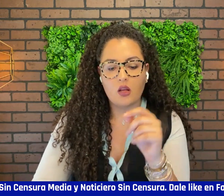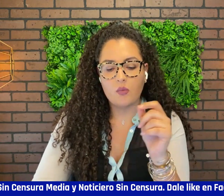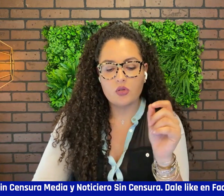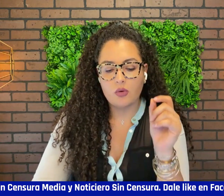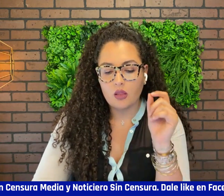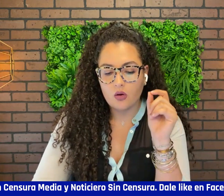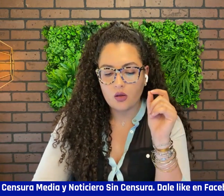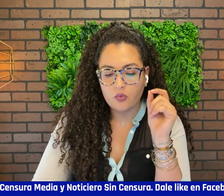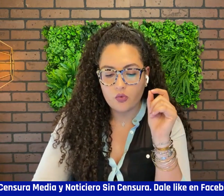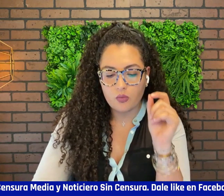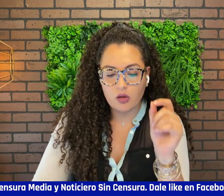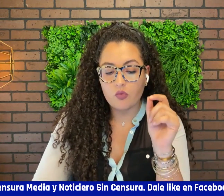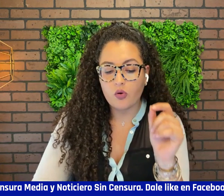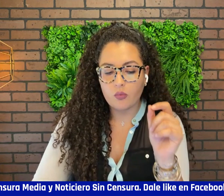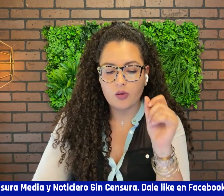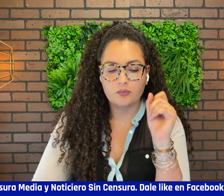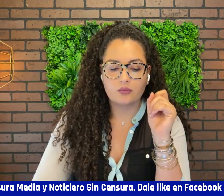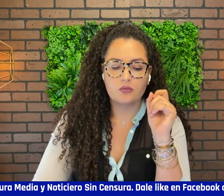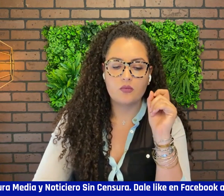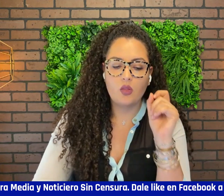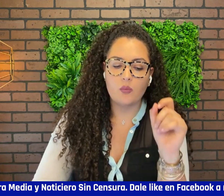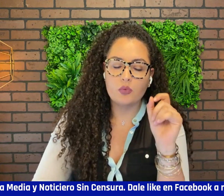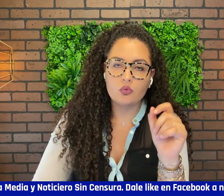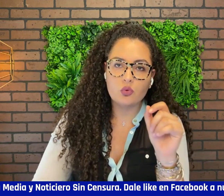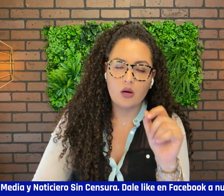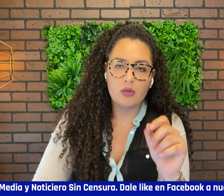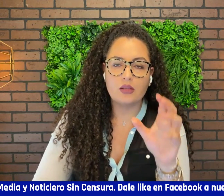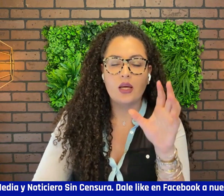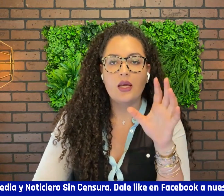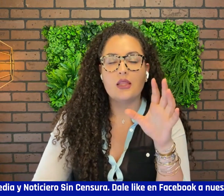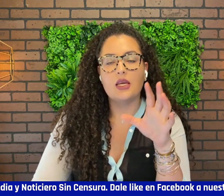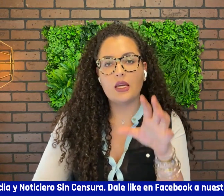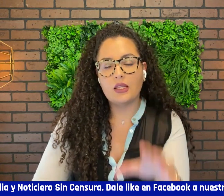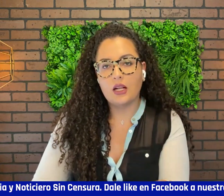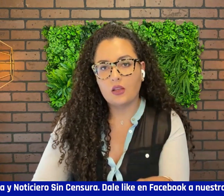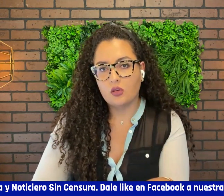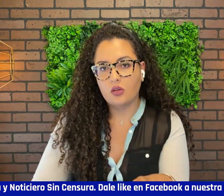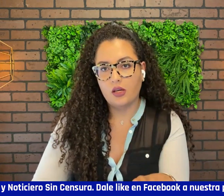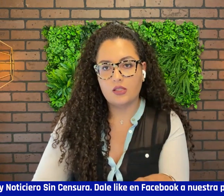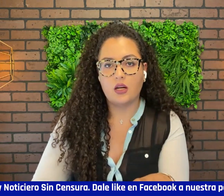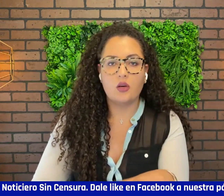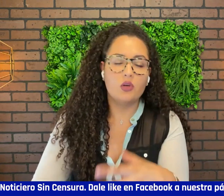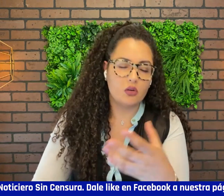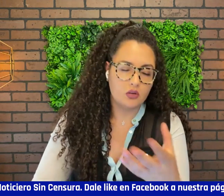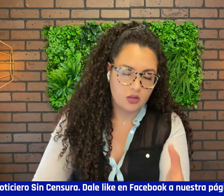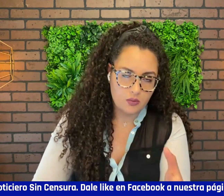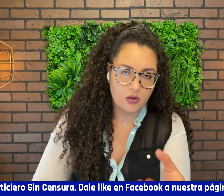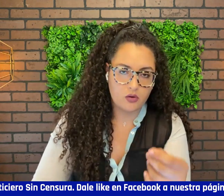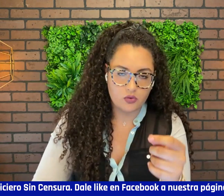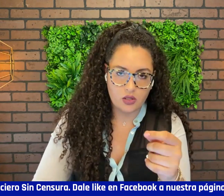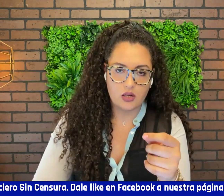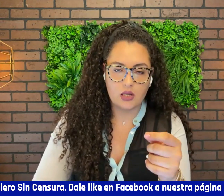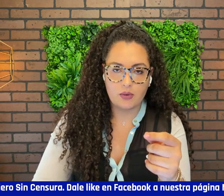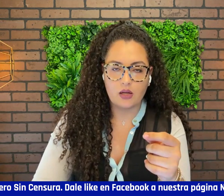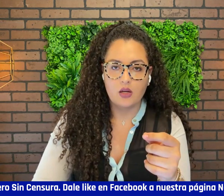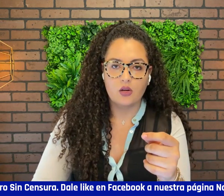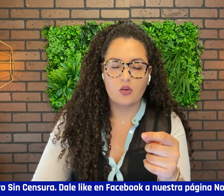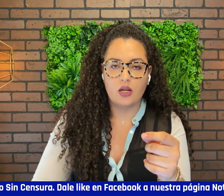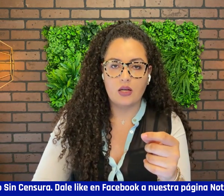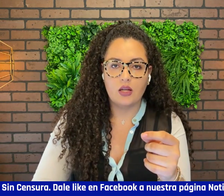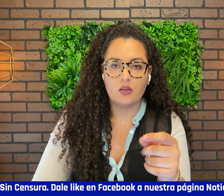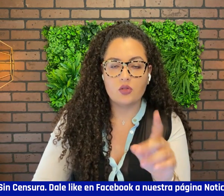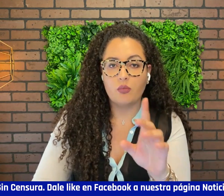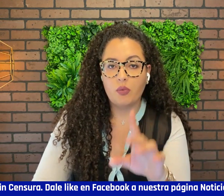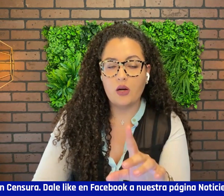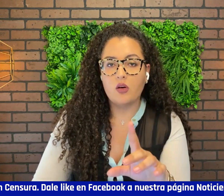el presidente López Obrador informó puntualmente de qué trató esta reunión y bueno, tiene que ver